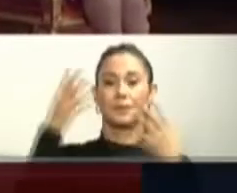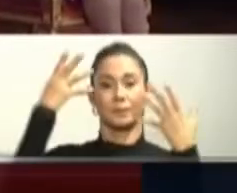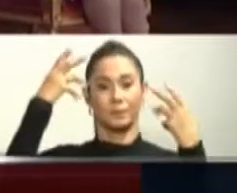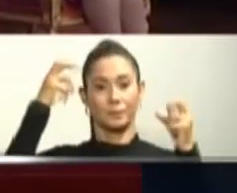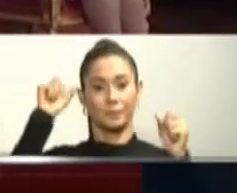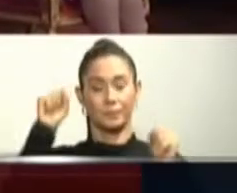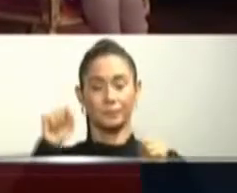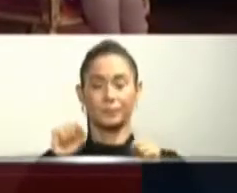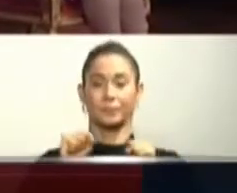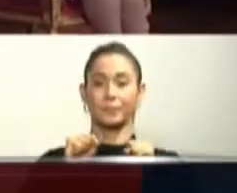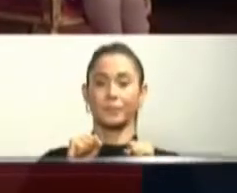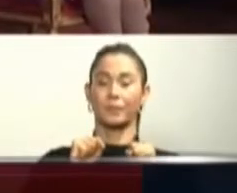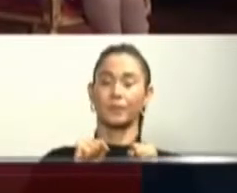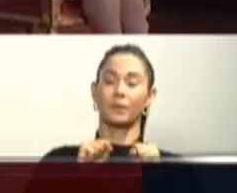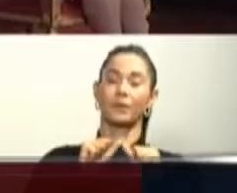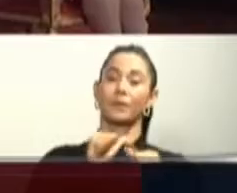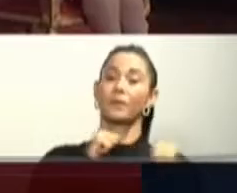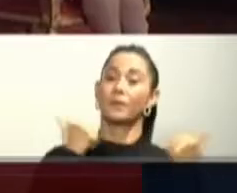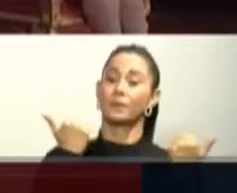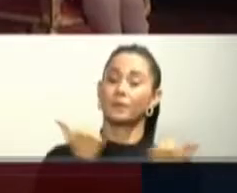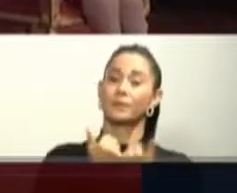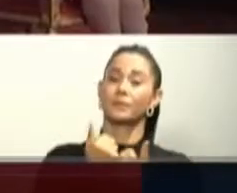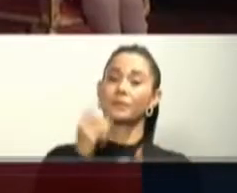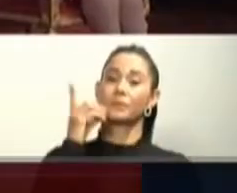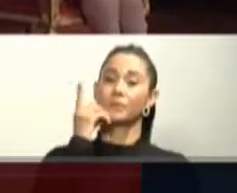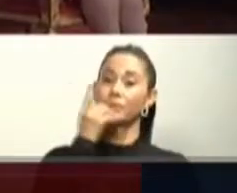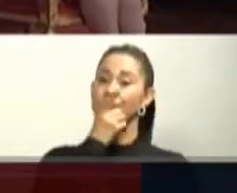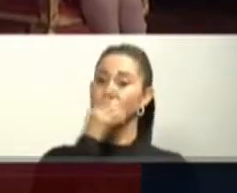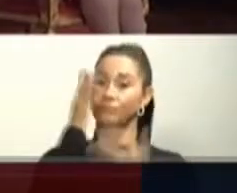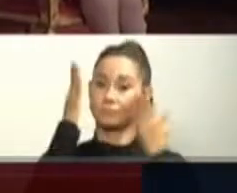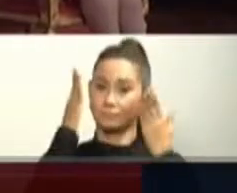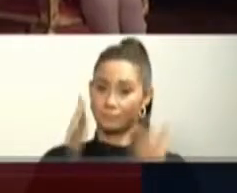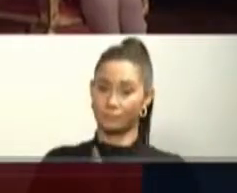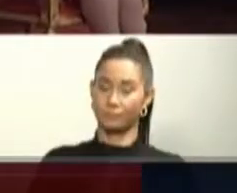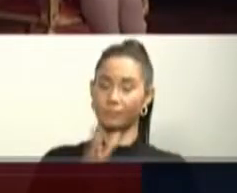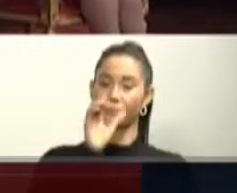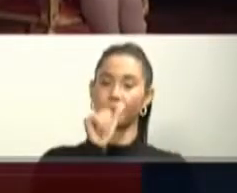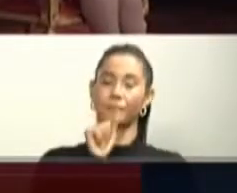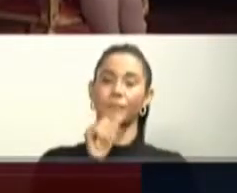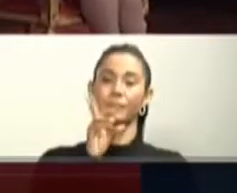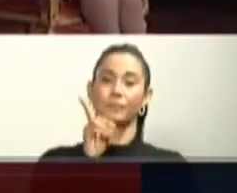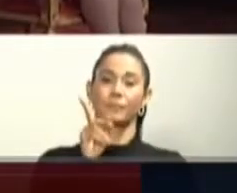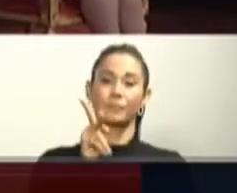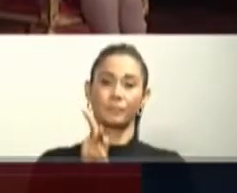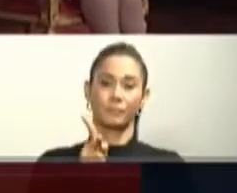presidenta de la Asociación Dominicana de Profesores, ADP.